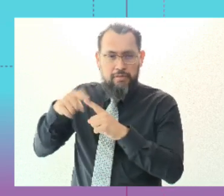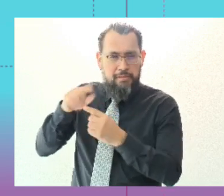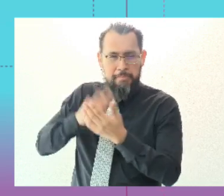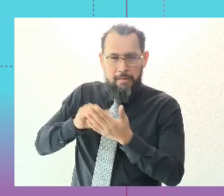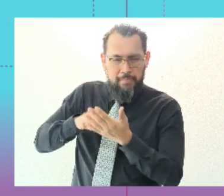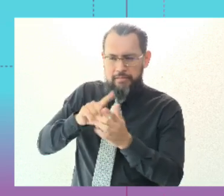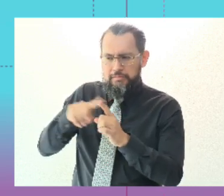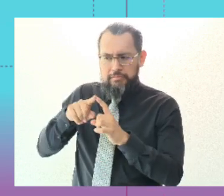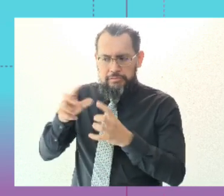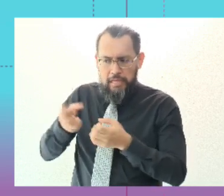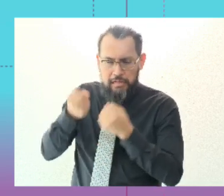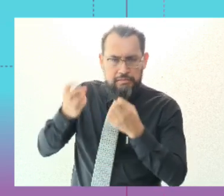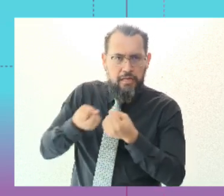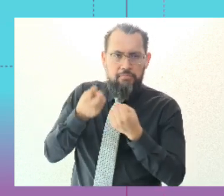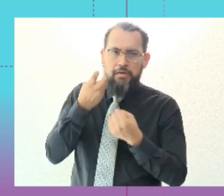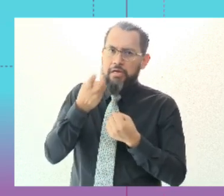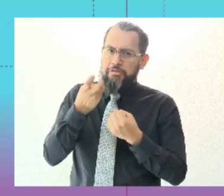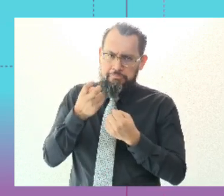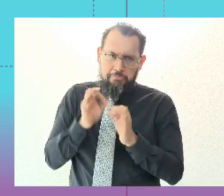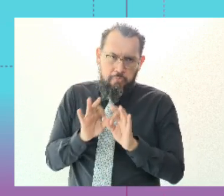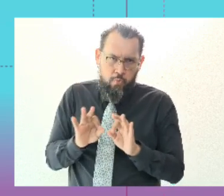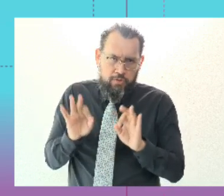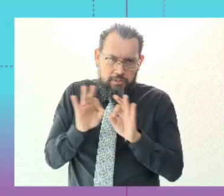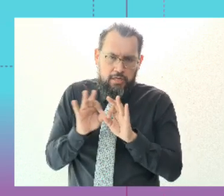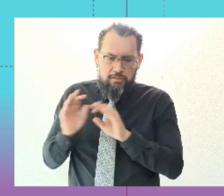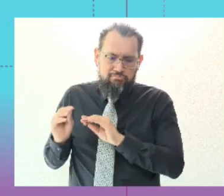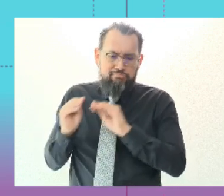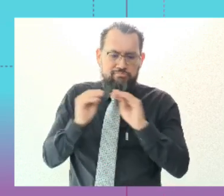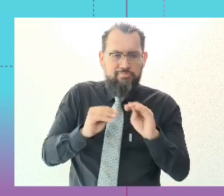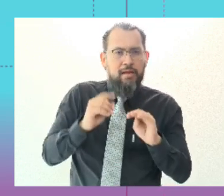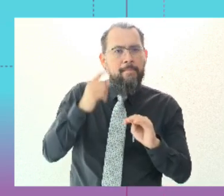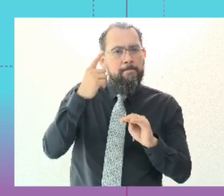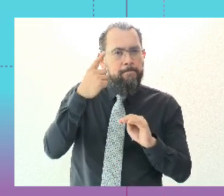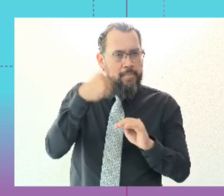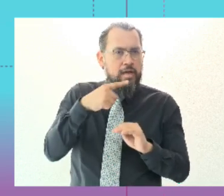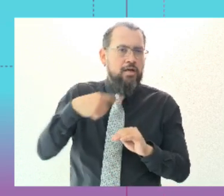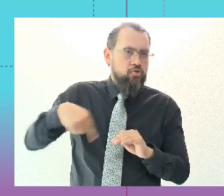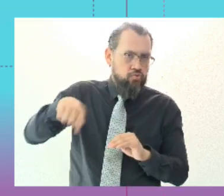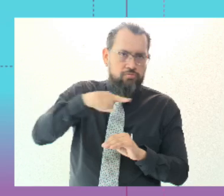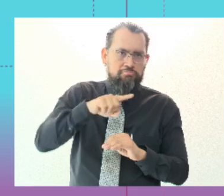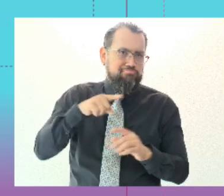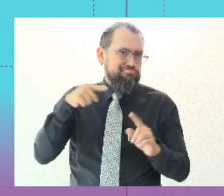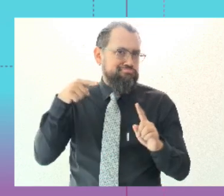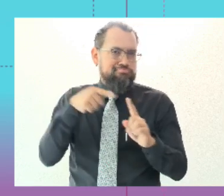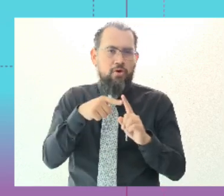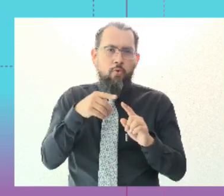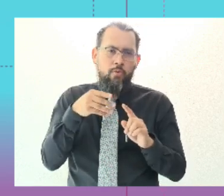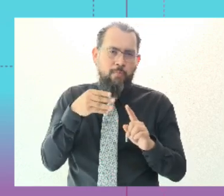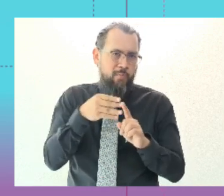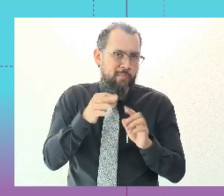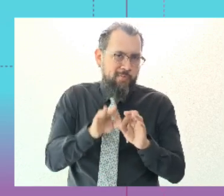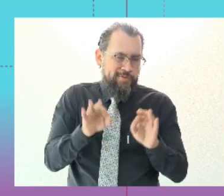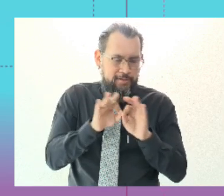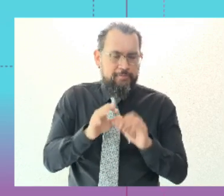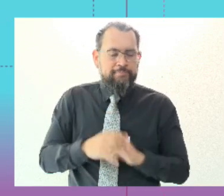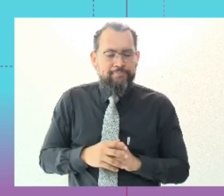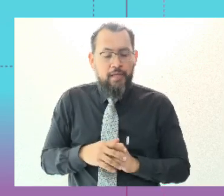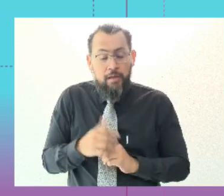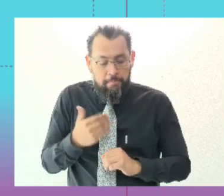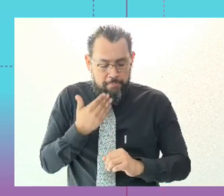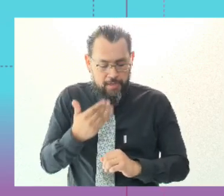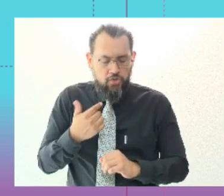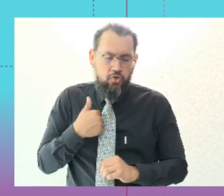una actividad indispensable que debemos de tener establecido como prioritario. Yo simplemente